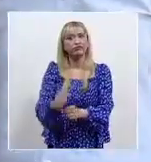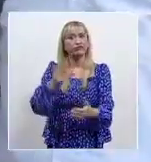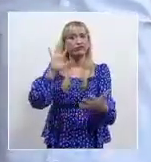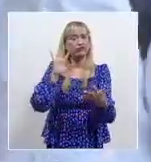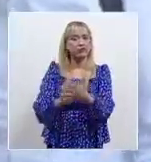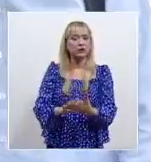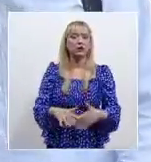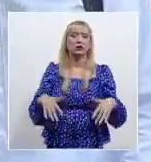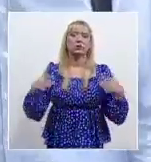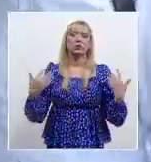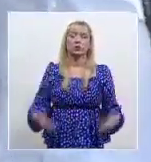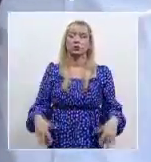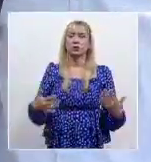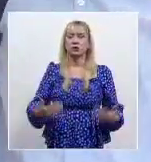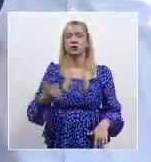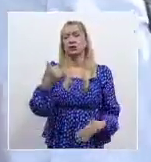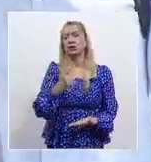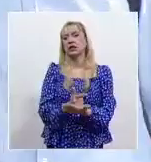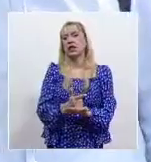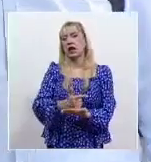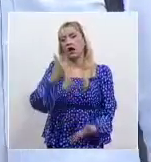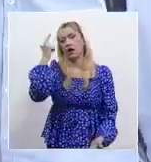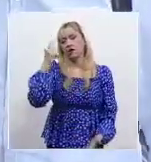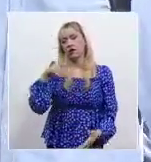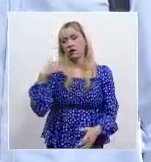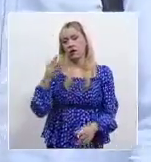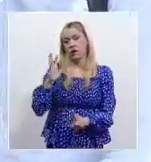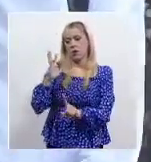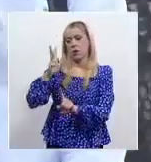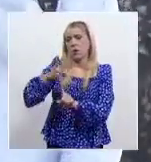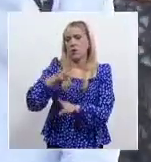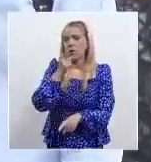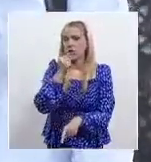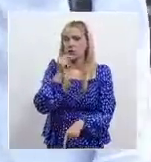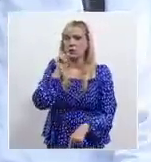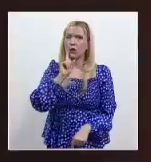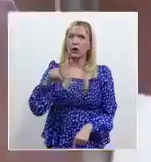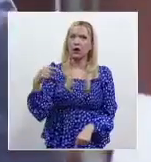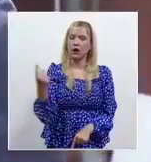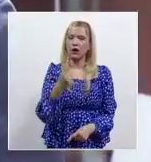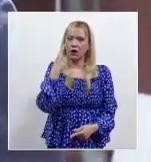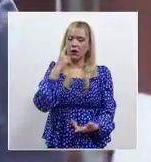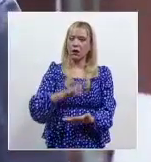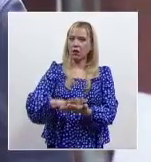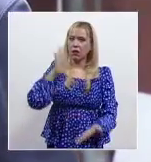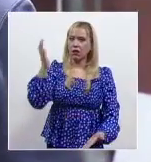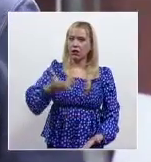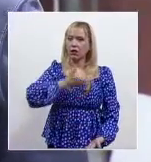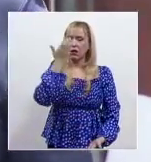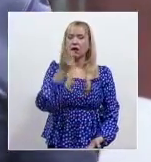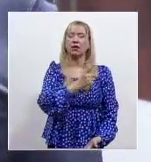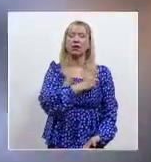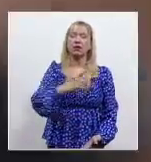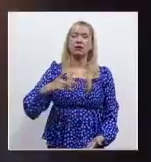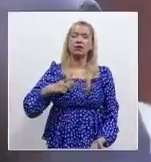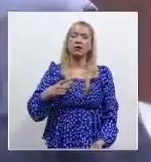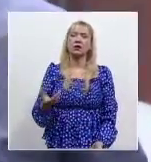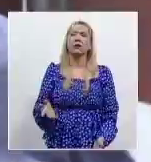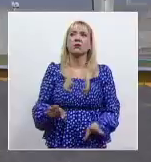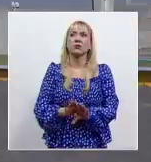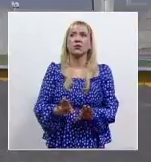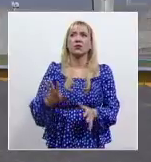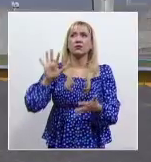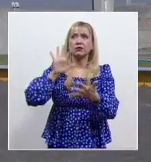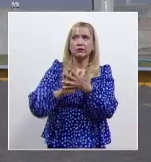y, en particular, la gravedad de la tortura sexual en agravio de las mujeres, quienes además deben enfrentar procesos